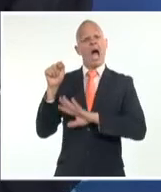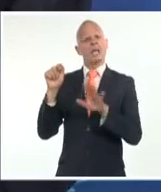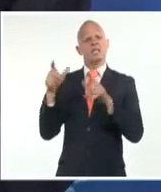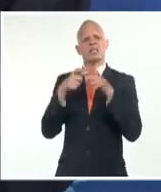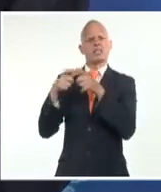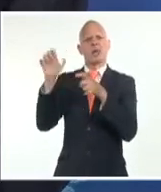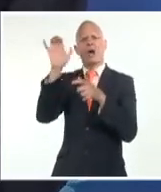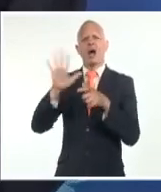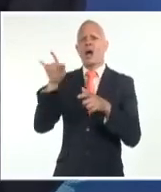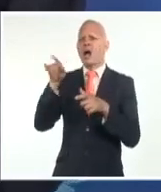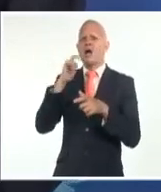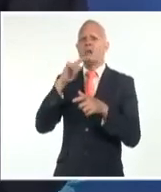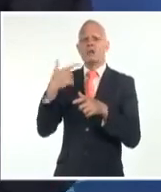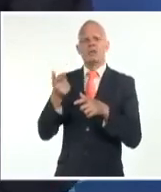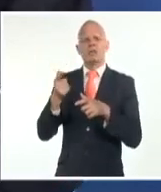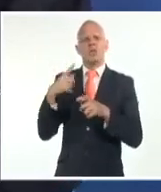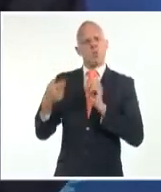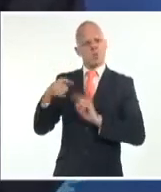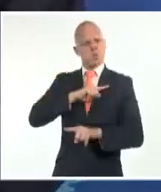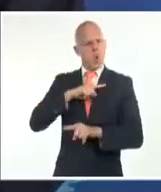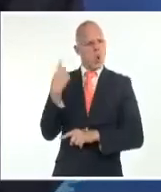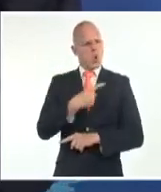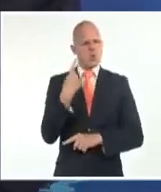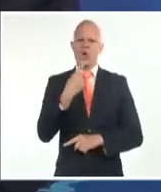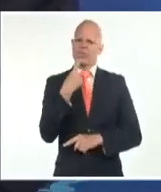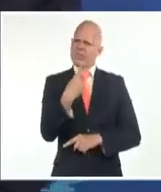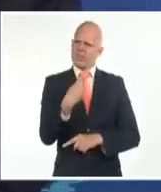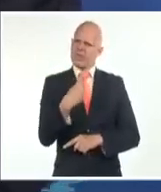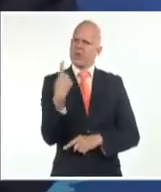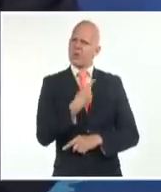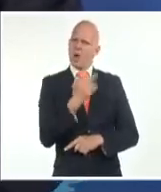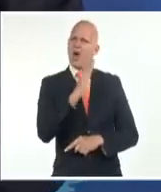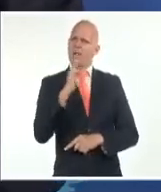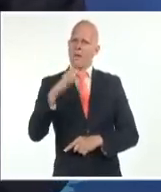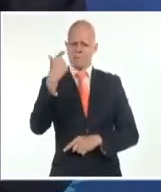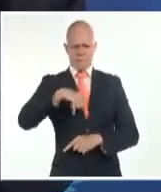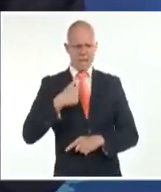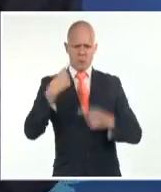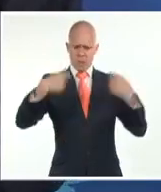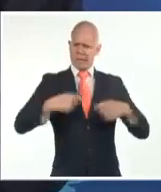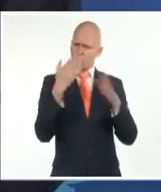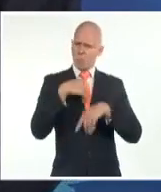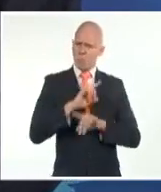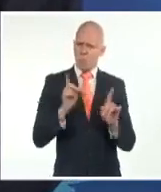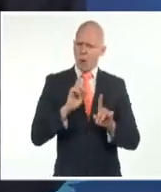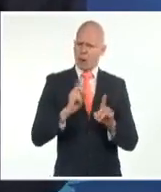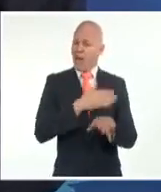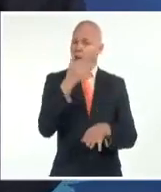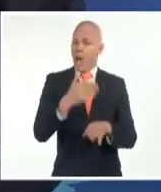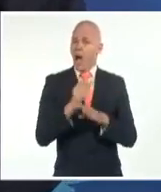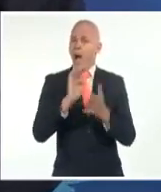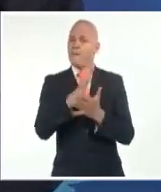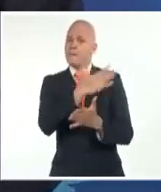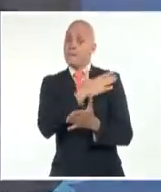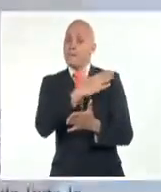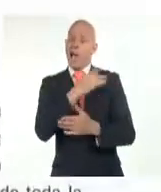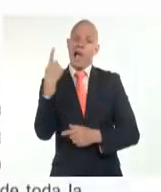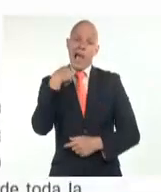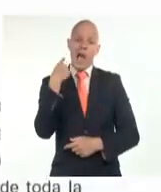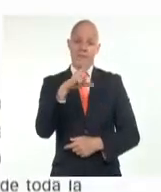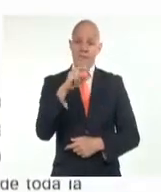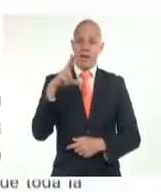dispuestos a exigir al gobierno de los Estados Unidos el levantamiento de esa política que hasta el cierre de marzo del 2020 representó